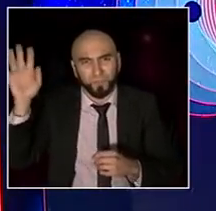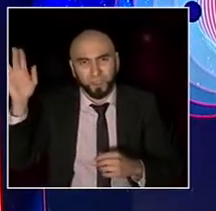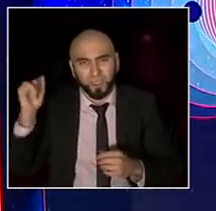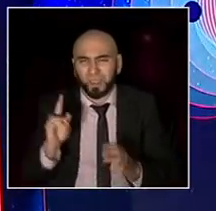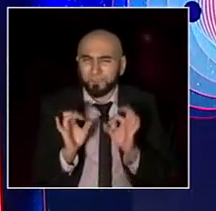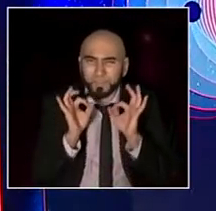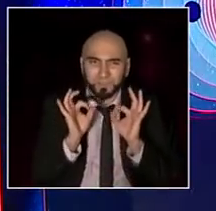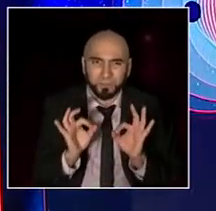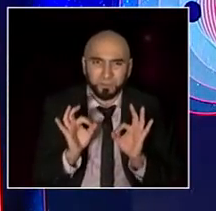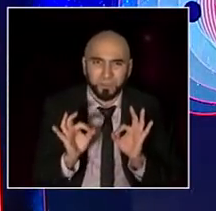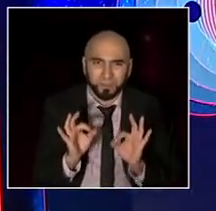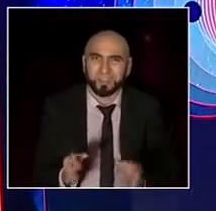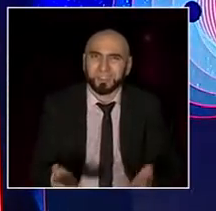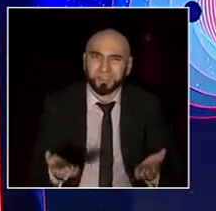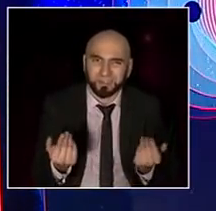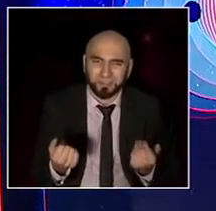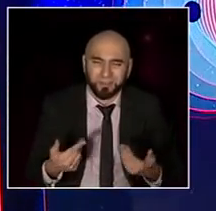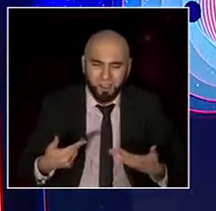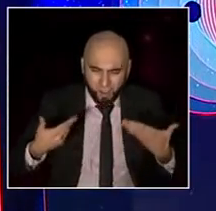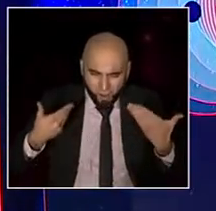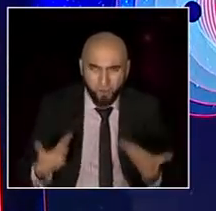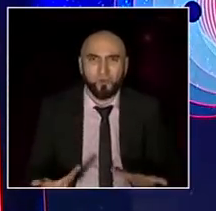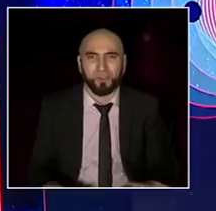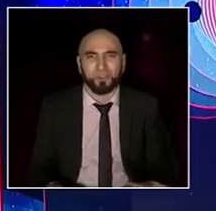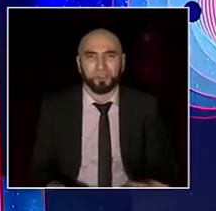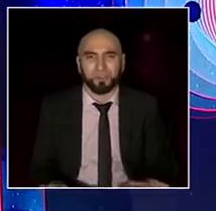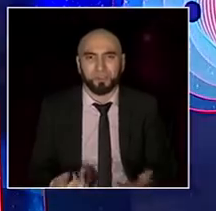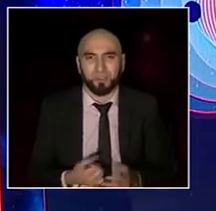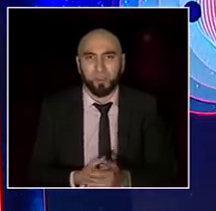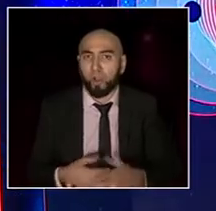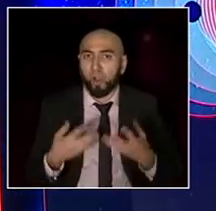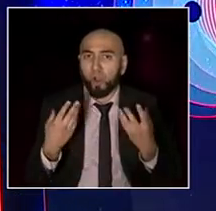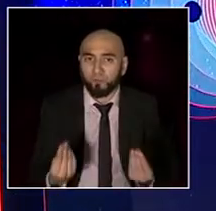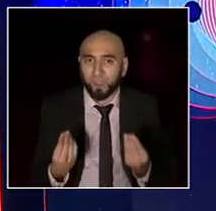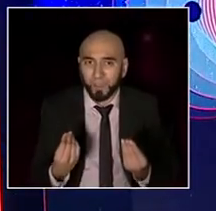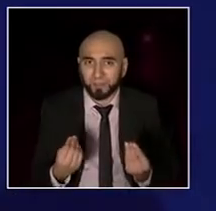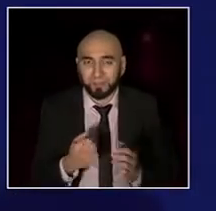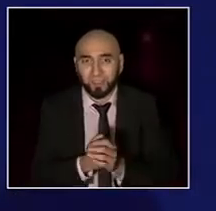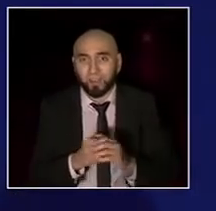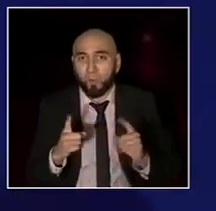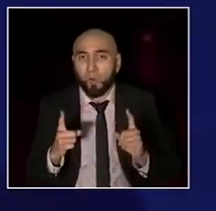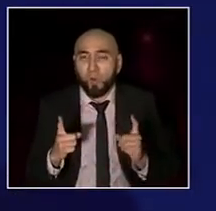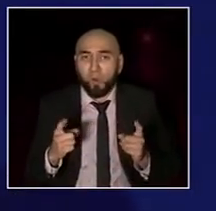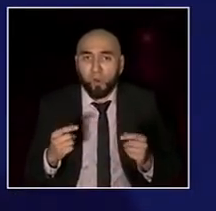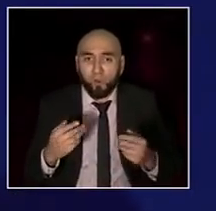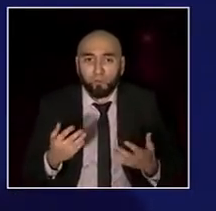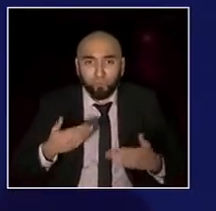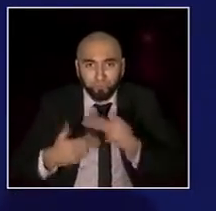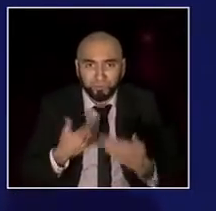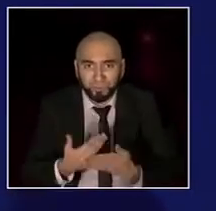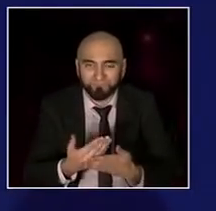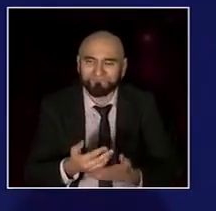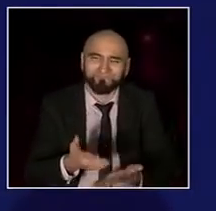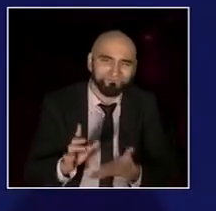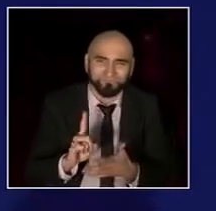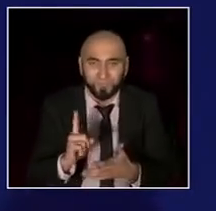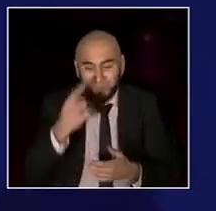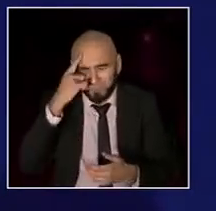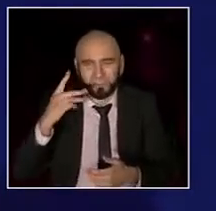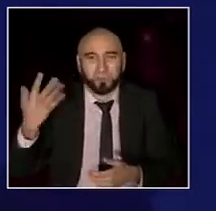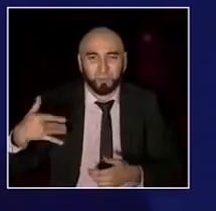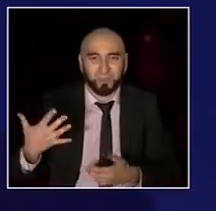es especialmente necesaria hoy. Es obvio que esto no es rentable, pero es imprescindible. Reflexionar sobre el